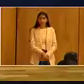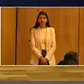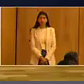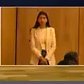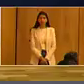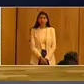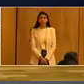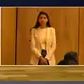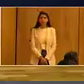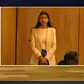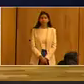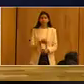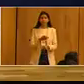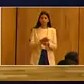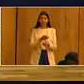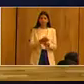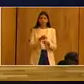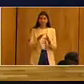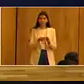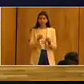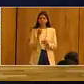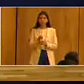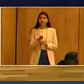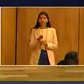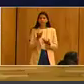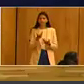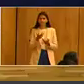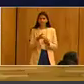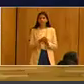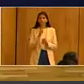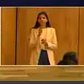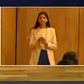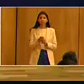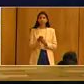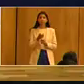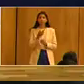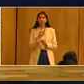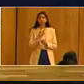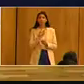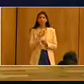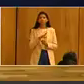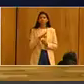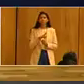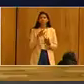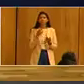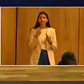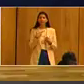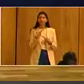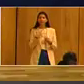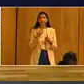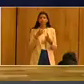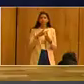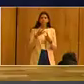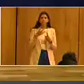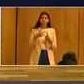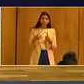Hoy vamos a hablar de la homofobia y la transfobia, que es la discriminación por